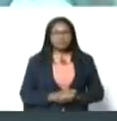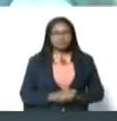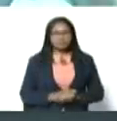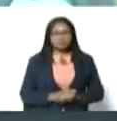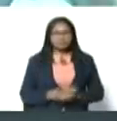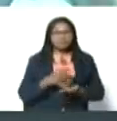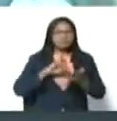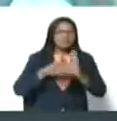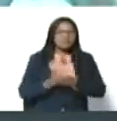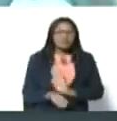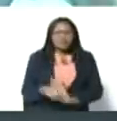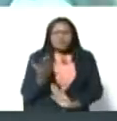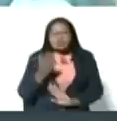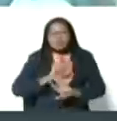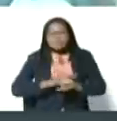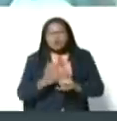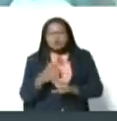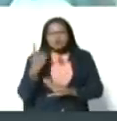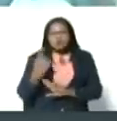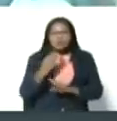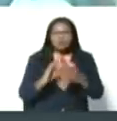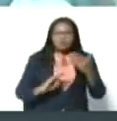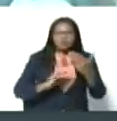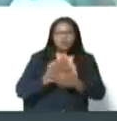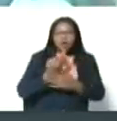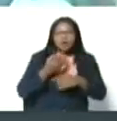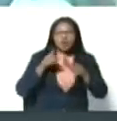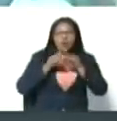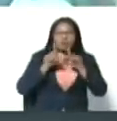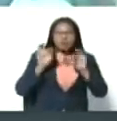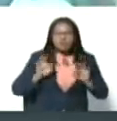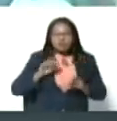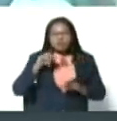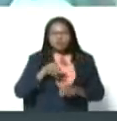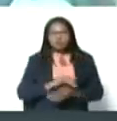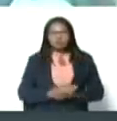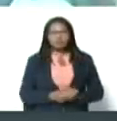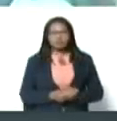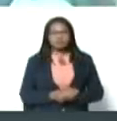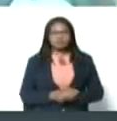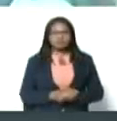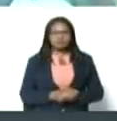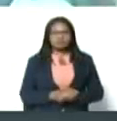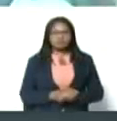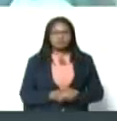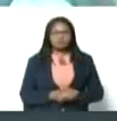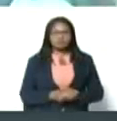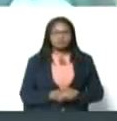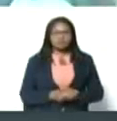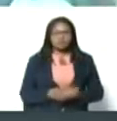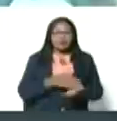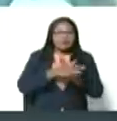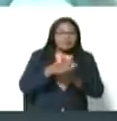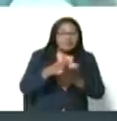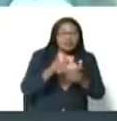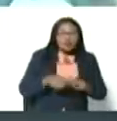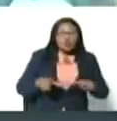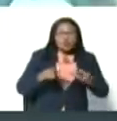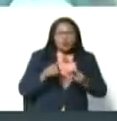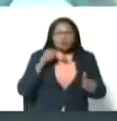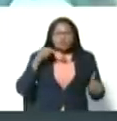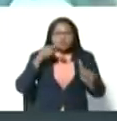Eso es muy importante porque nada más deben funcionar, y hay que garantizarlo, los sectores priorizados,